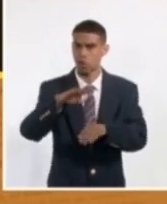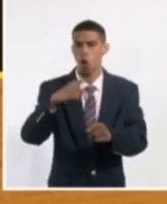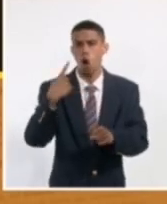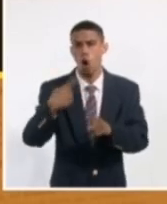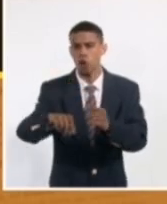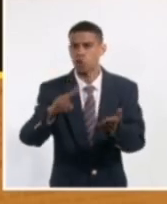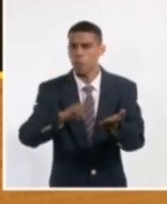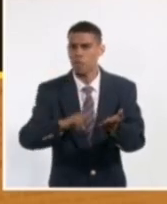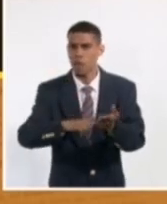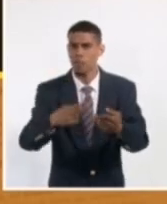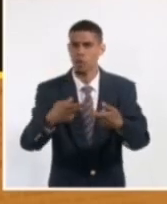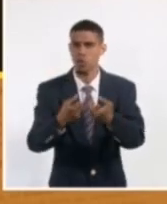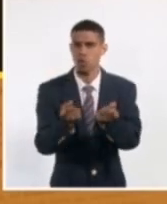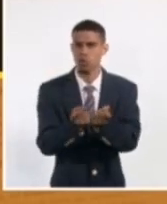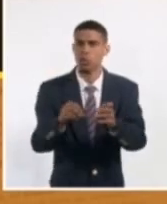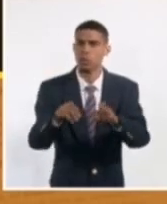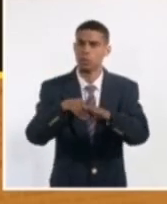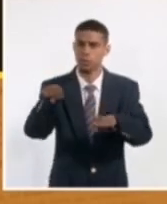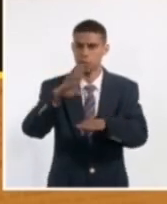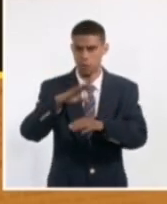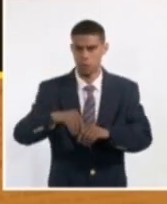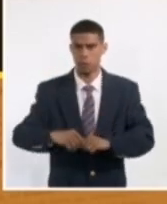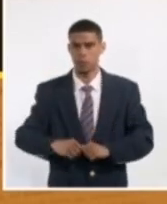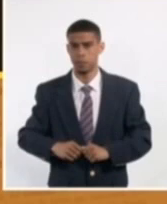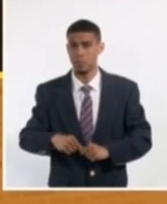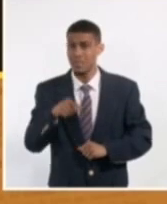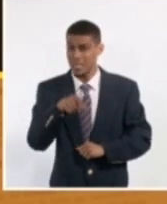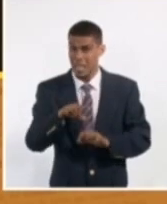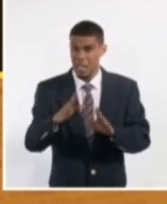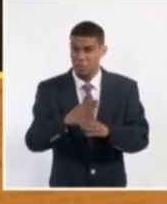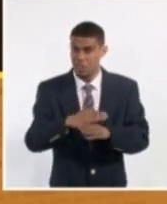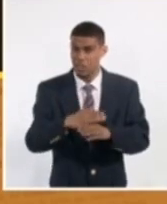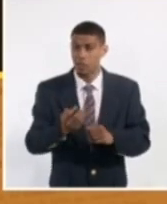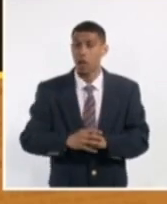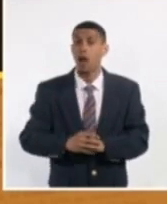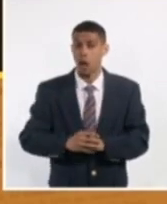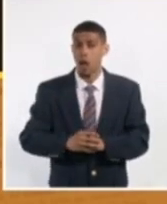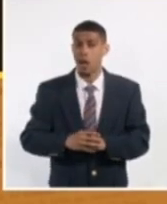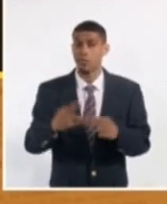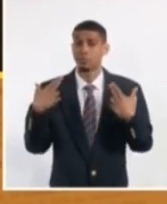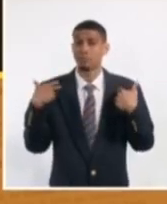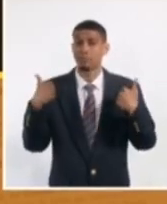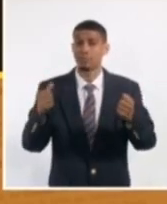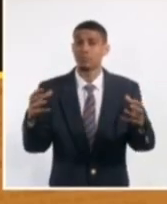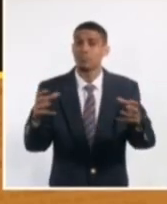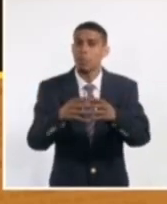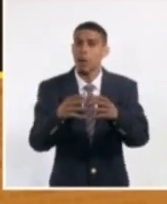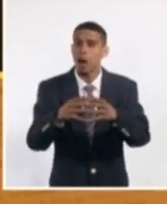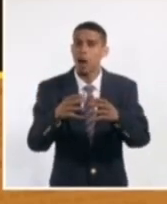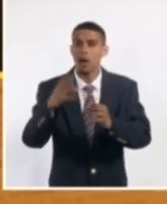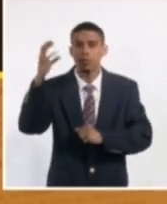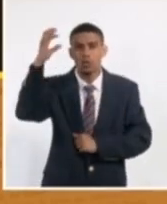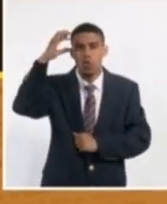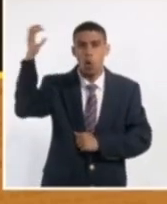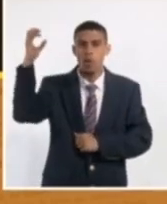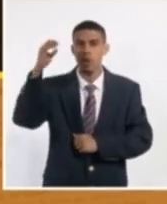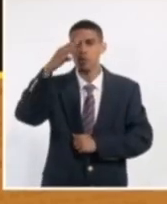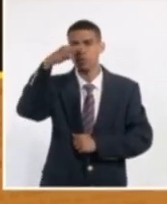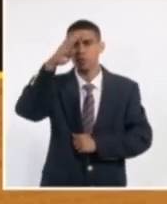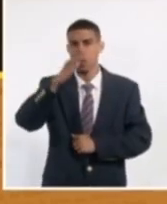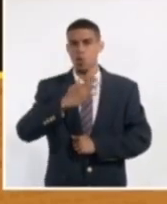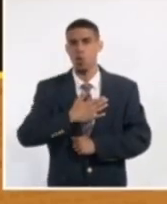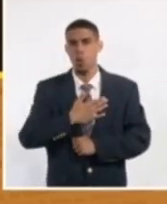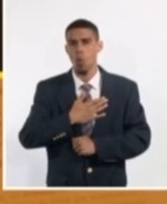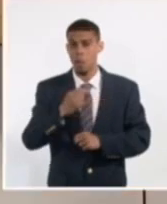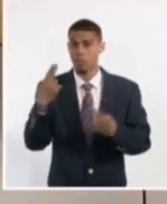del Consejo de Ministros. Este constituye el gobierno de la República y es el máximo órgano ejecutivo y